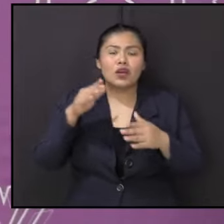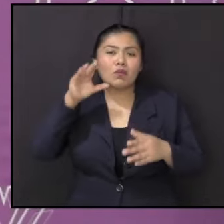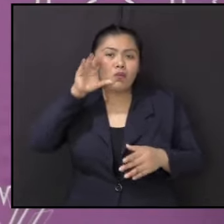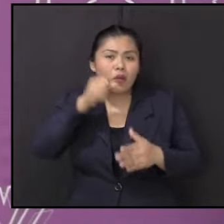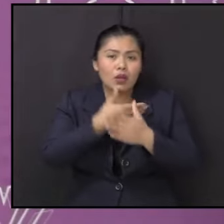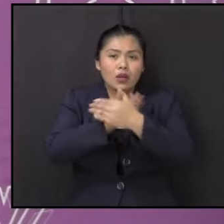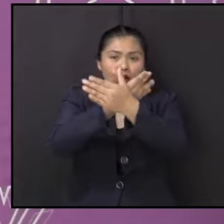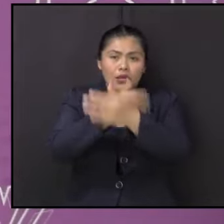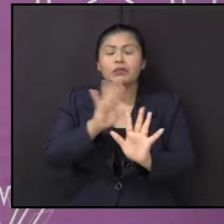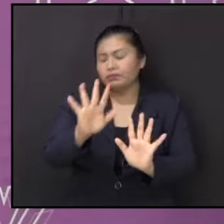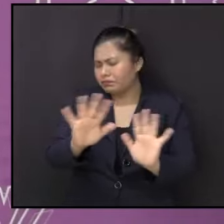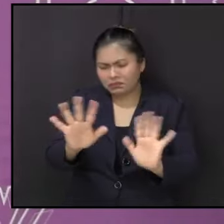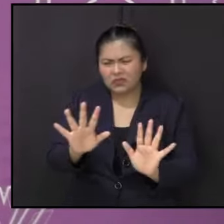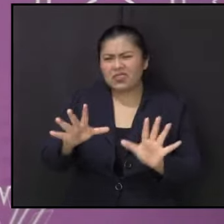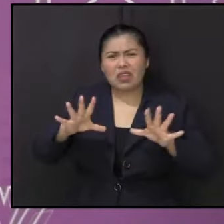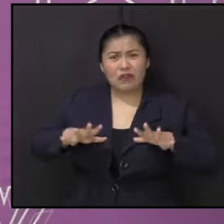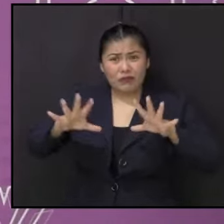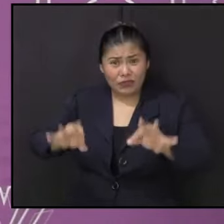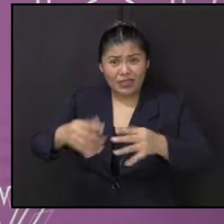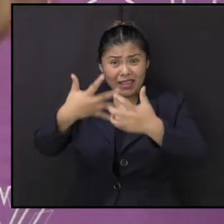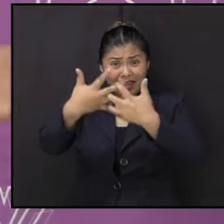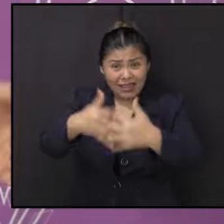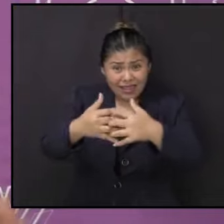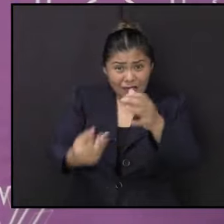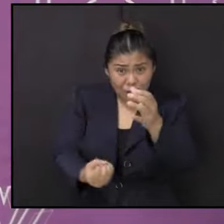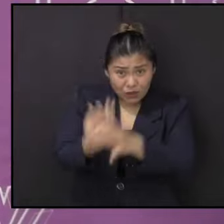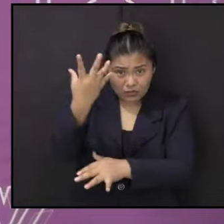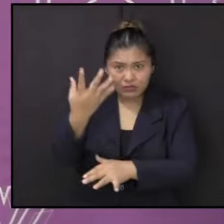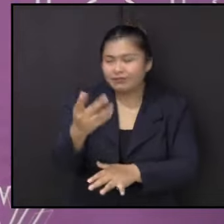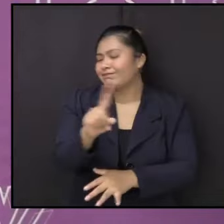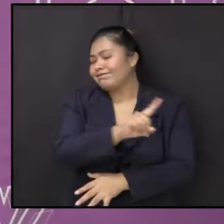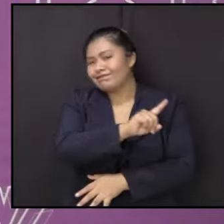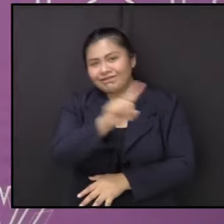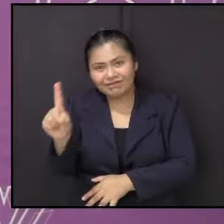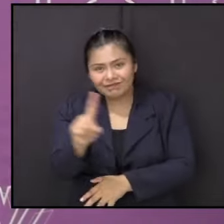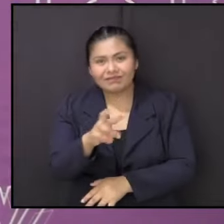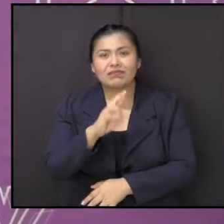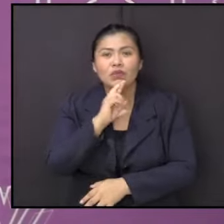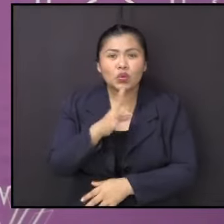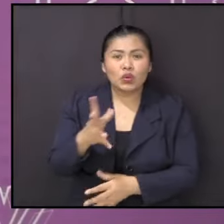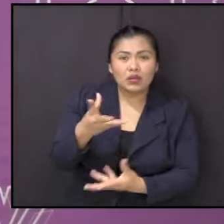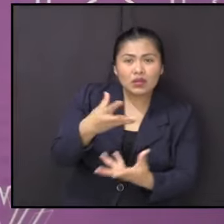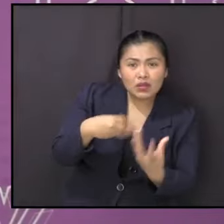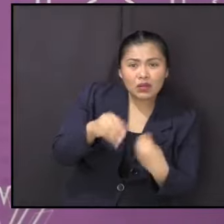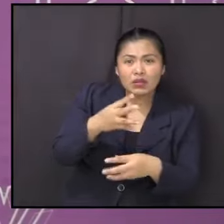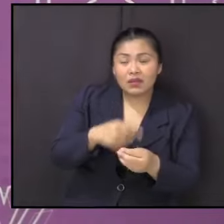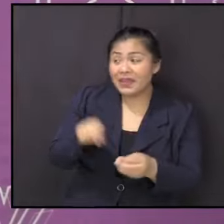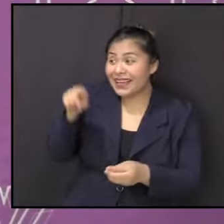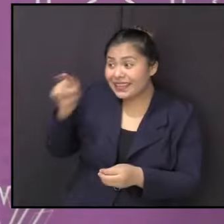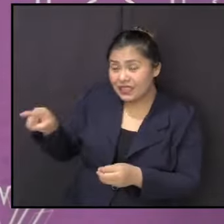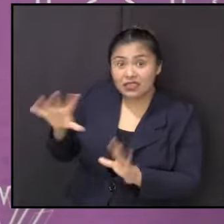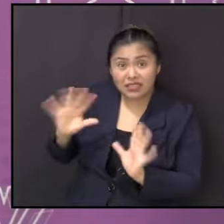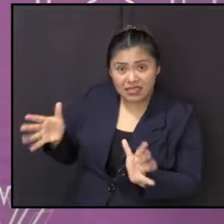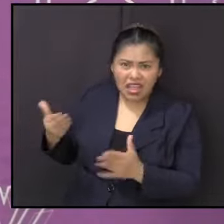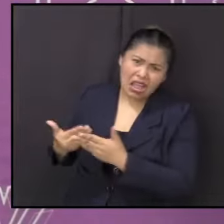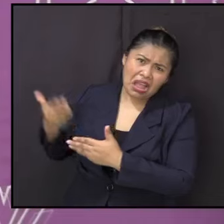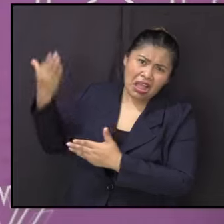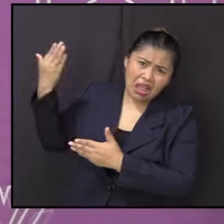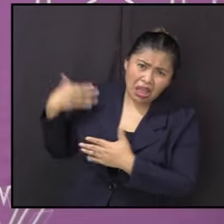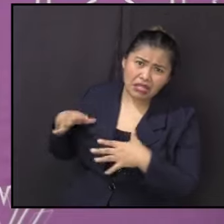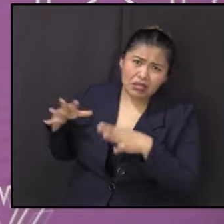refinería nueva que sigue sin sacar ningún litro de gasolina, tenían que haber invertido en las refinerías que ya existían. Pero más allá de la